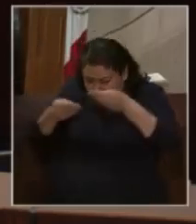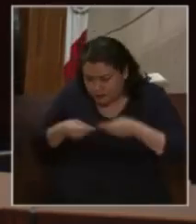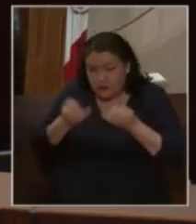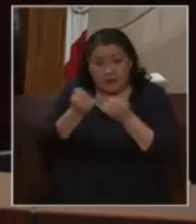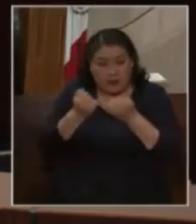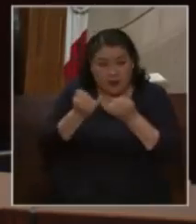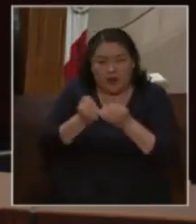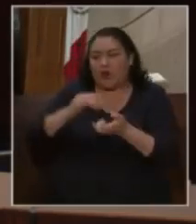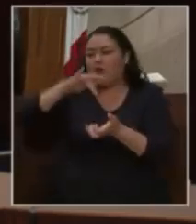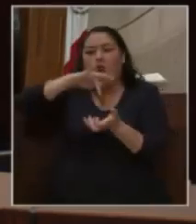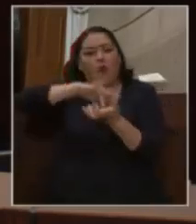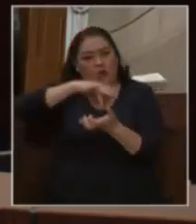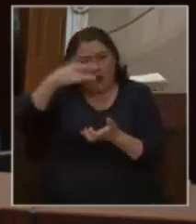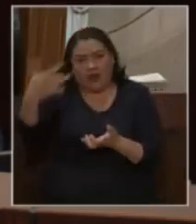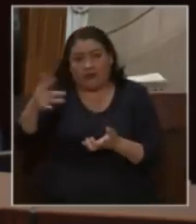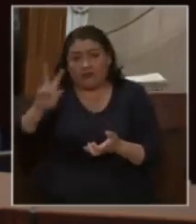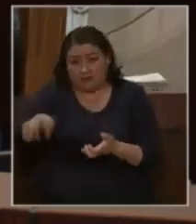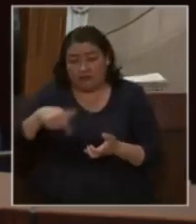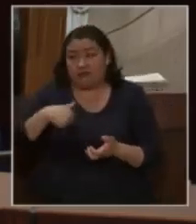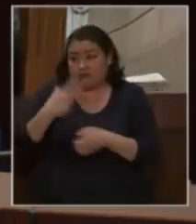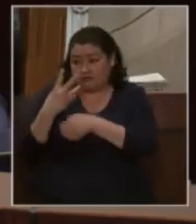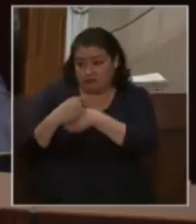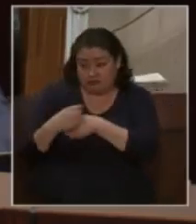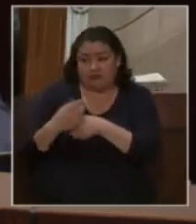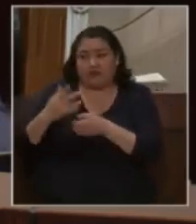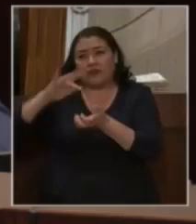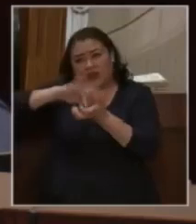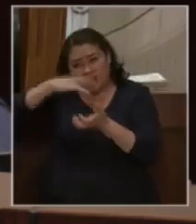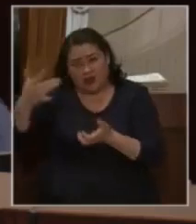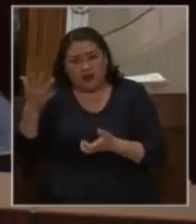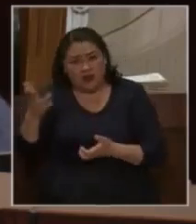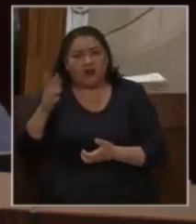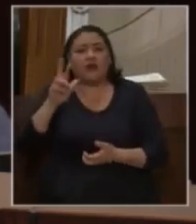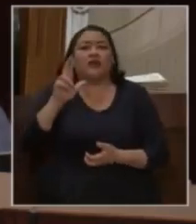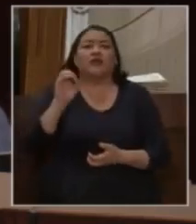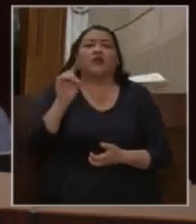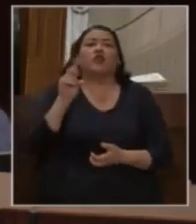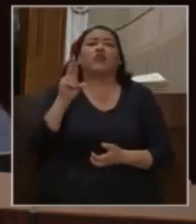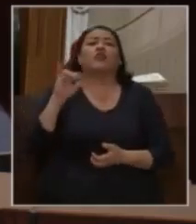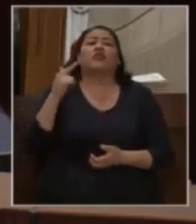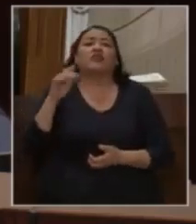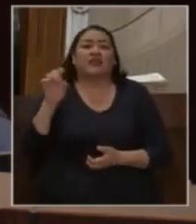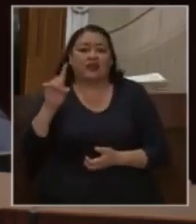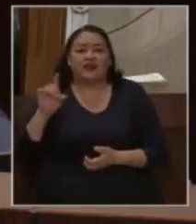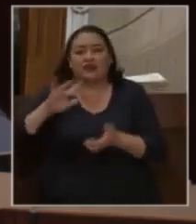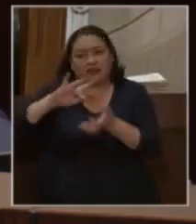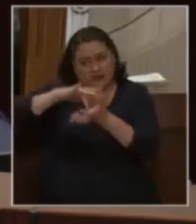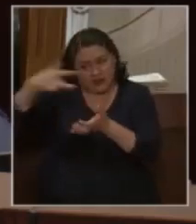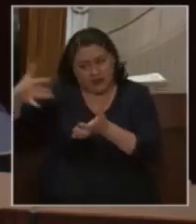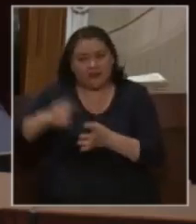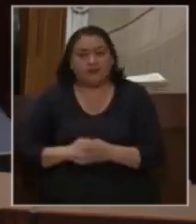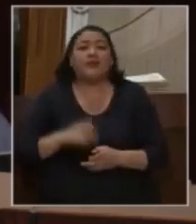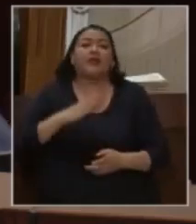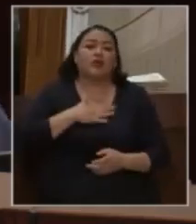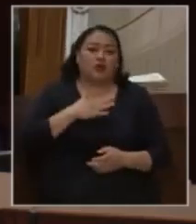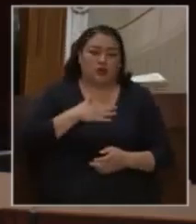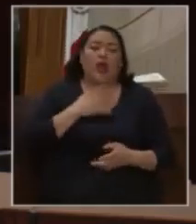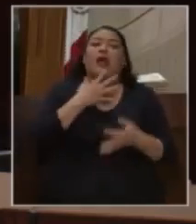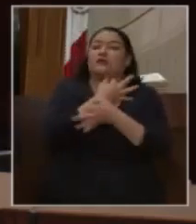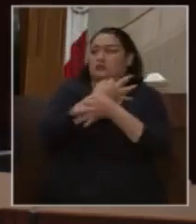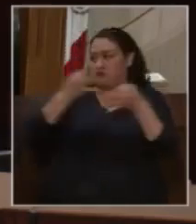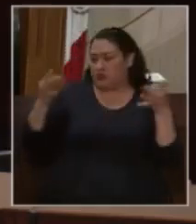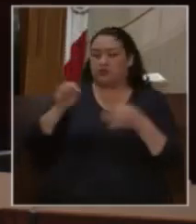mucho esta posibilidad. Muchas gracias, magistrado Rodríguez Mondragón. Y desde luego, pues anuncio que comparto